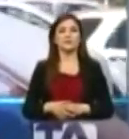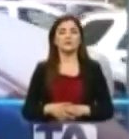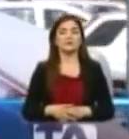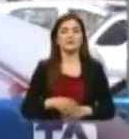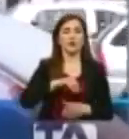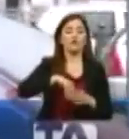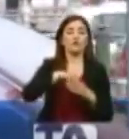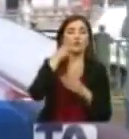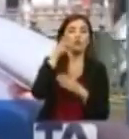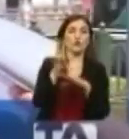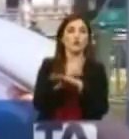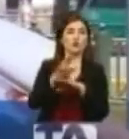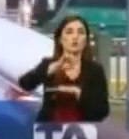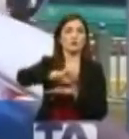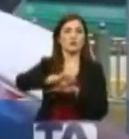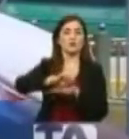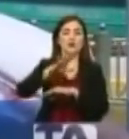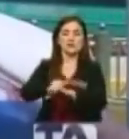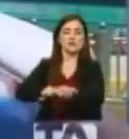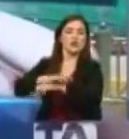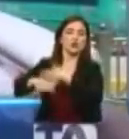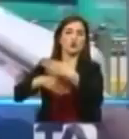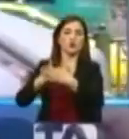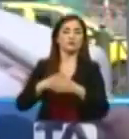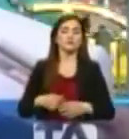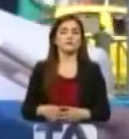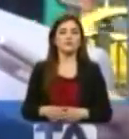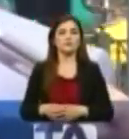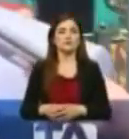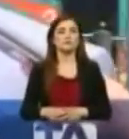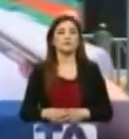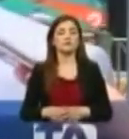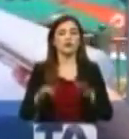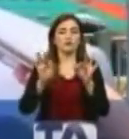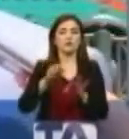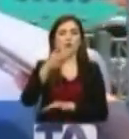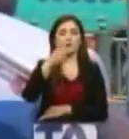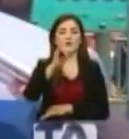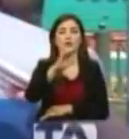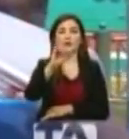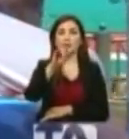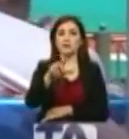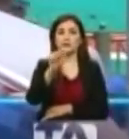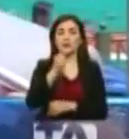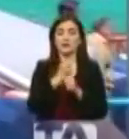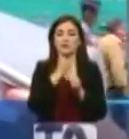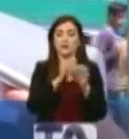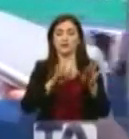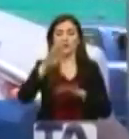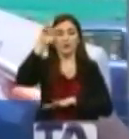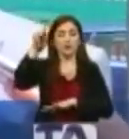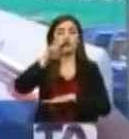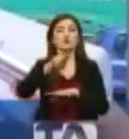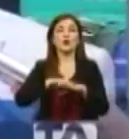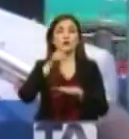ser procesados todos los implicados en este caso. Además, confirma que Chicaiza sí trabajaba para la Secretaría Nacional de